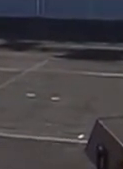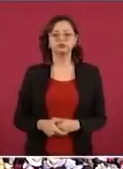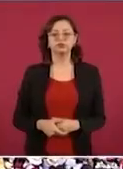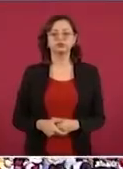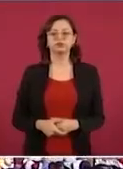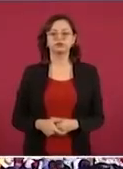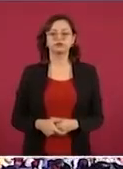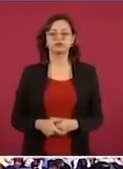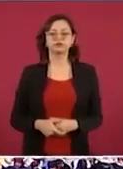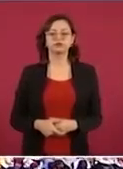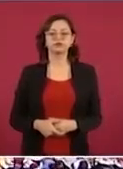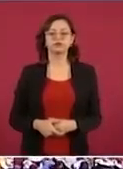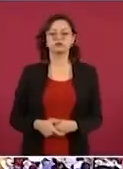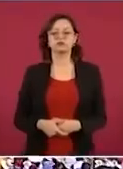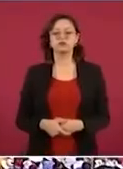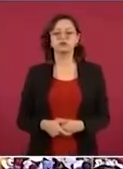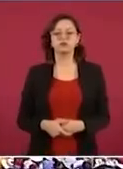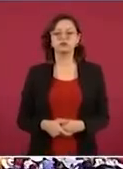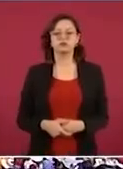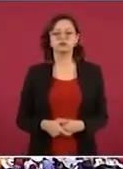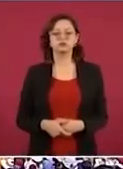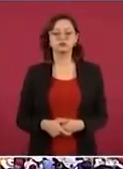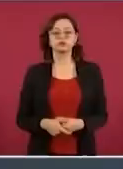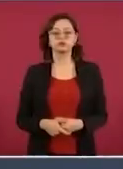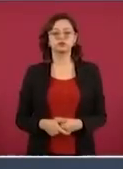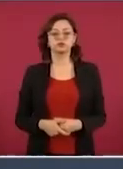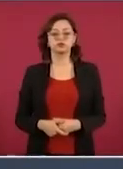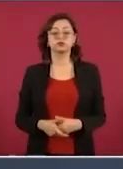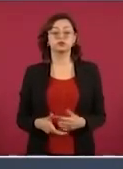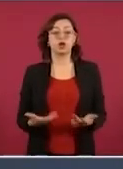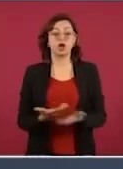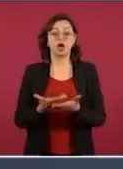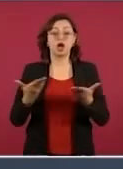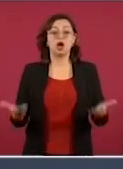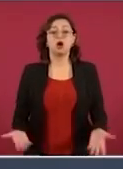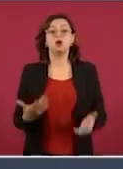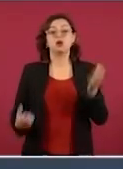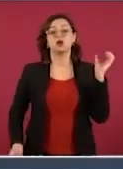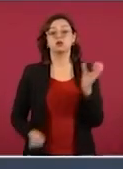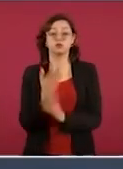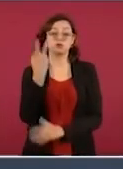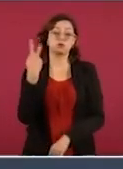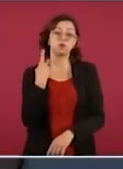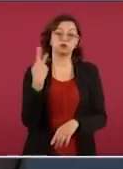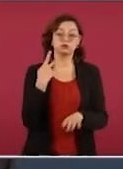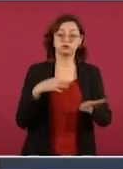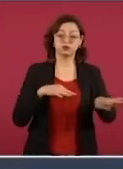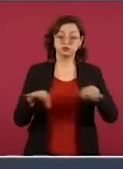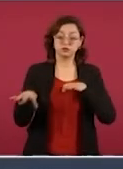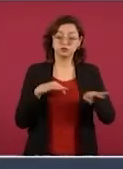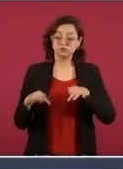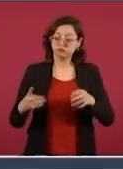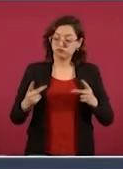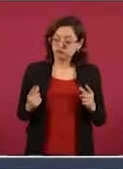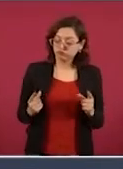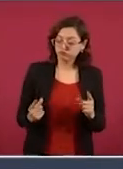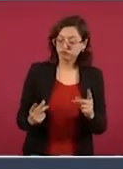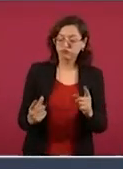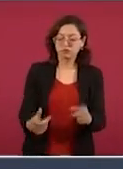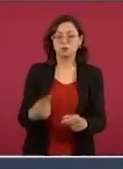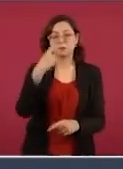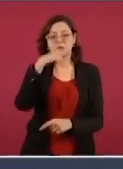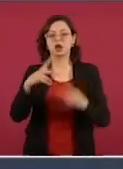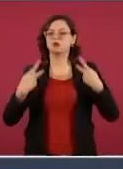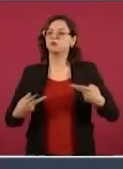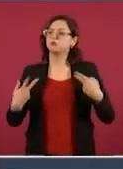ambiental. Estamos aplicando una nueva política productiva para apoyar la